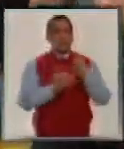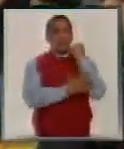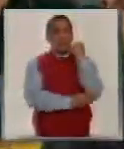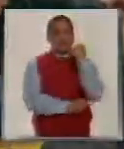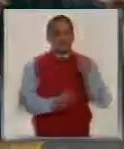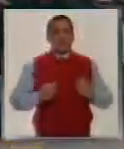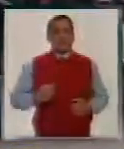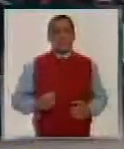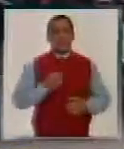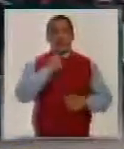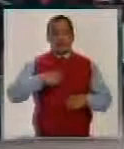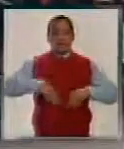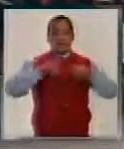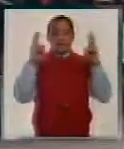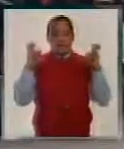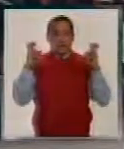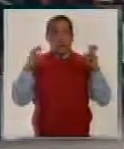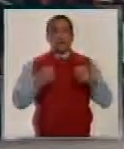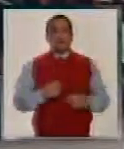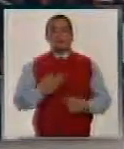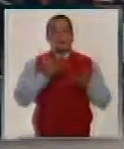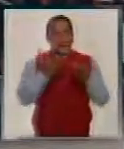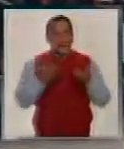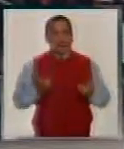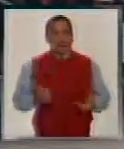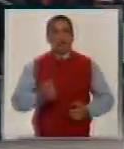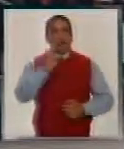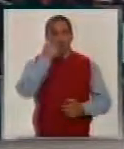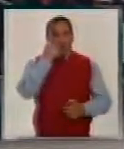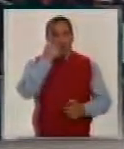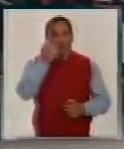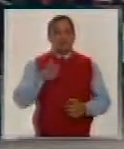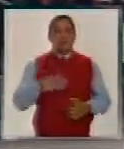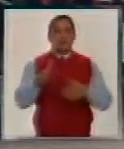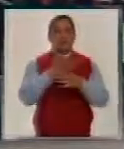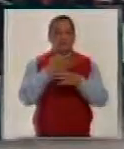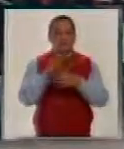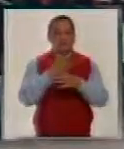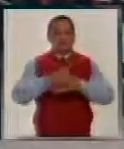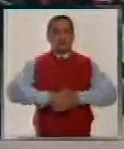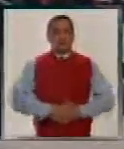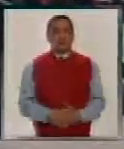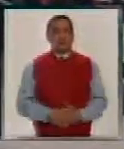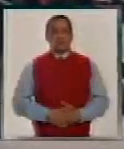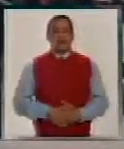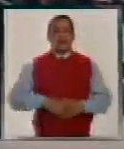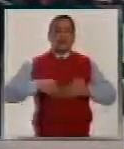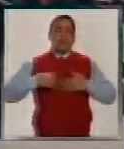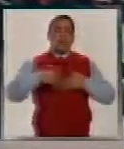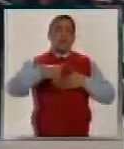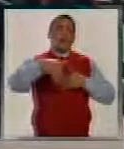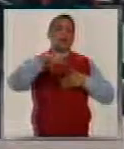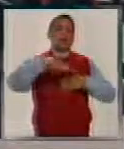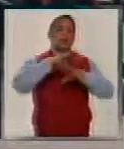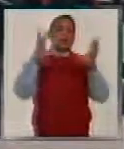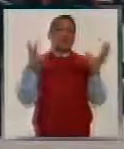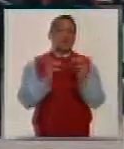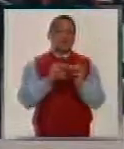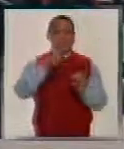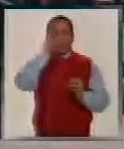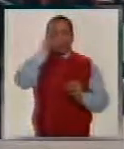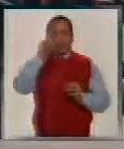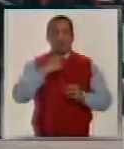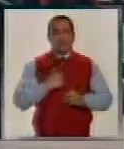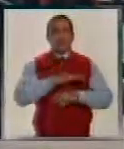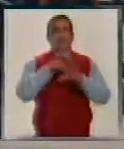En este contexto, apreciamos y reconocemos su participación a lo largo de todo el país,